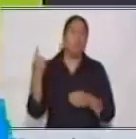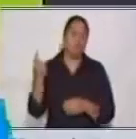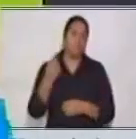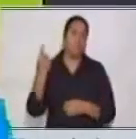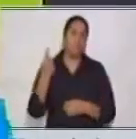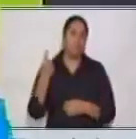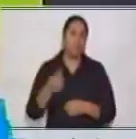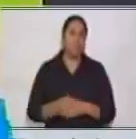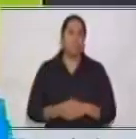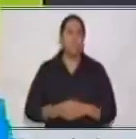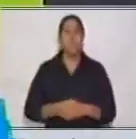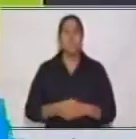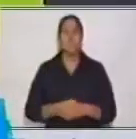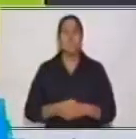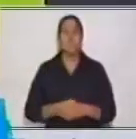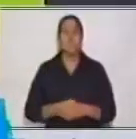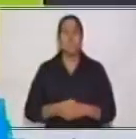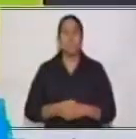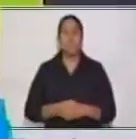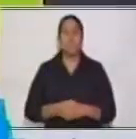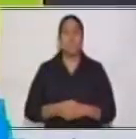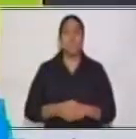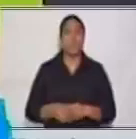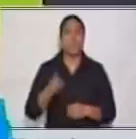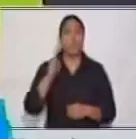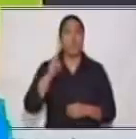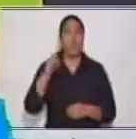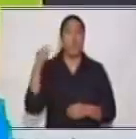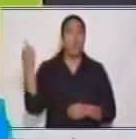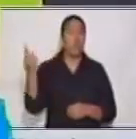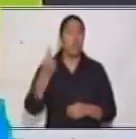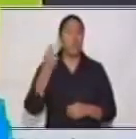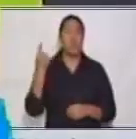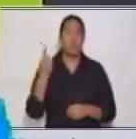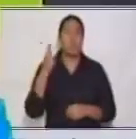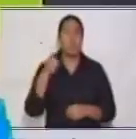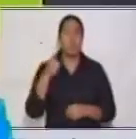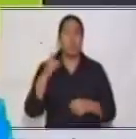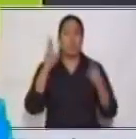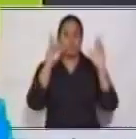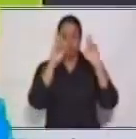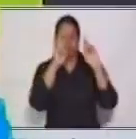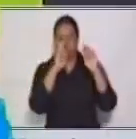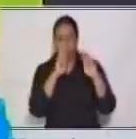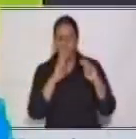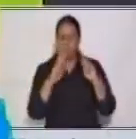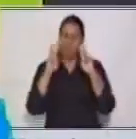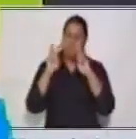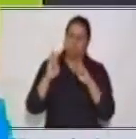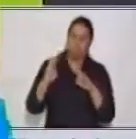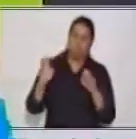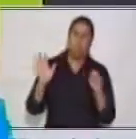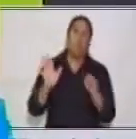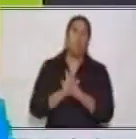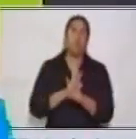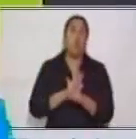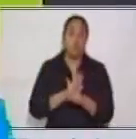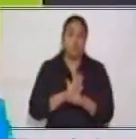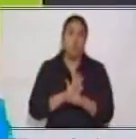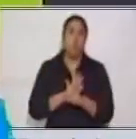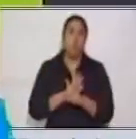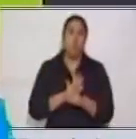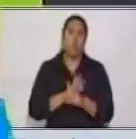situación. Lo más importante también es revisar que estén completos y en